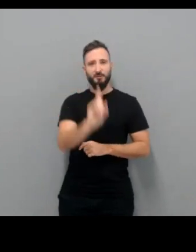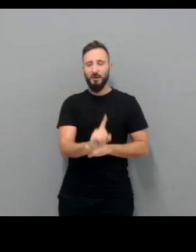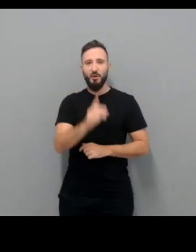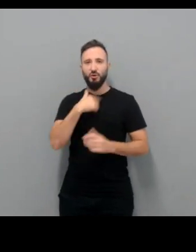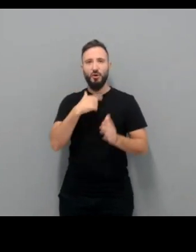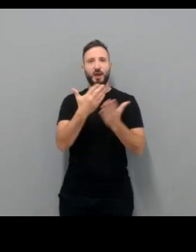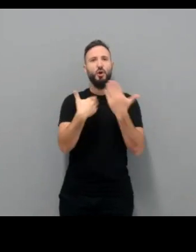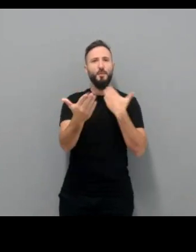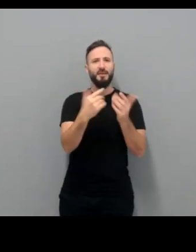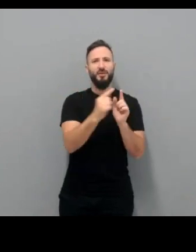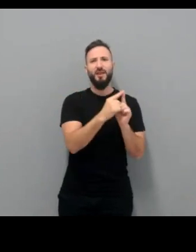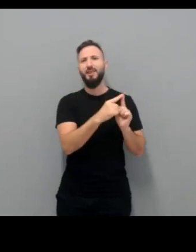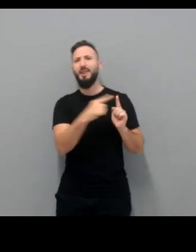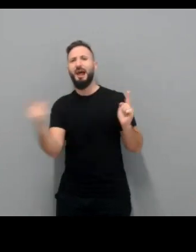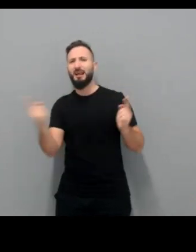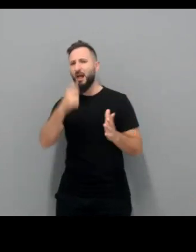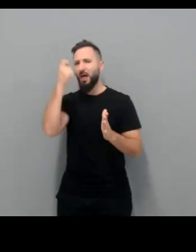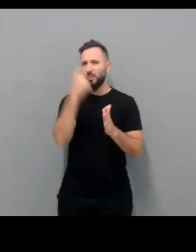larga, dura.